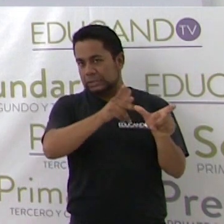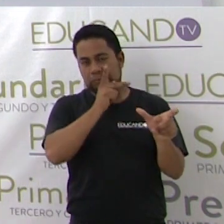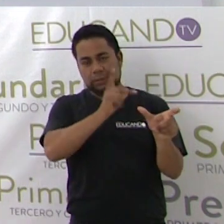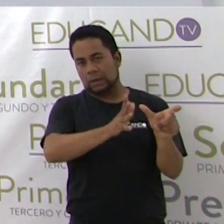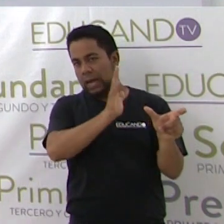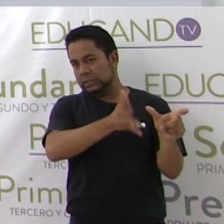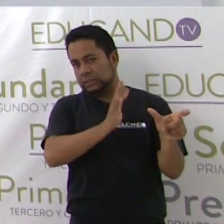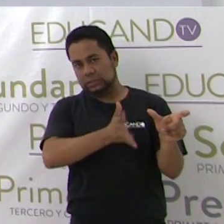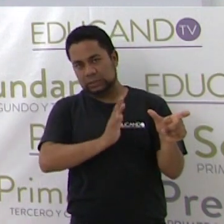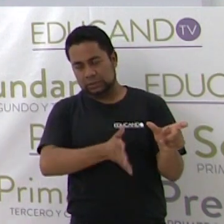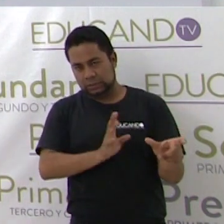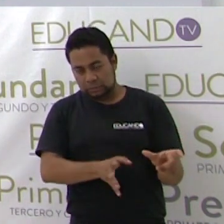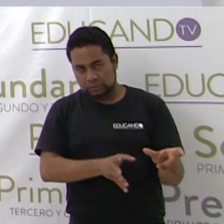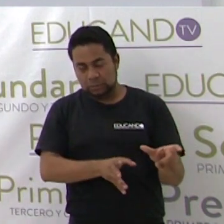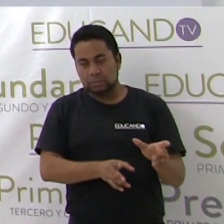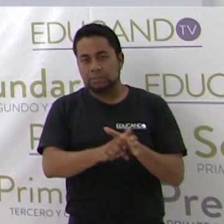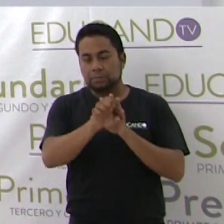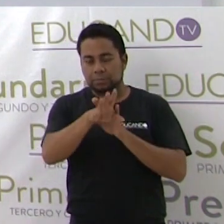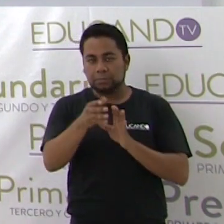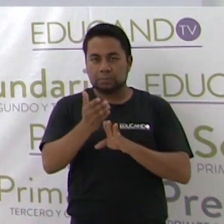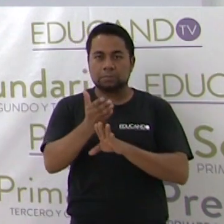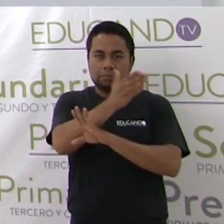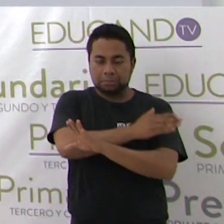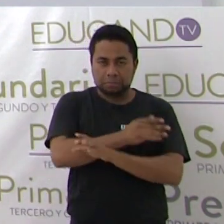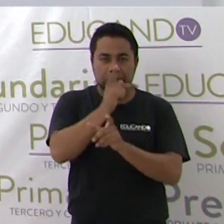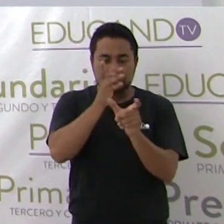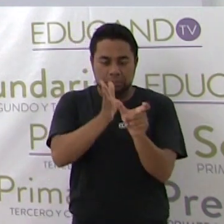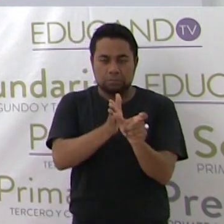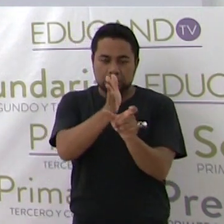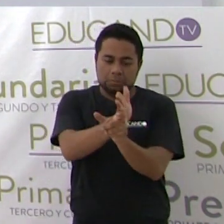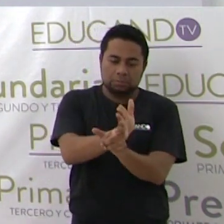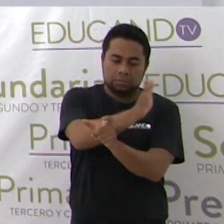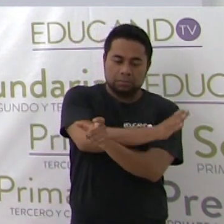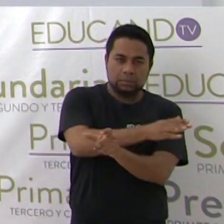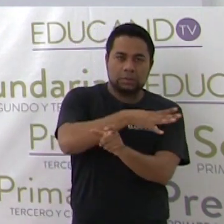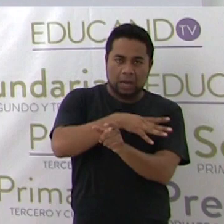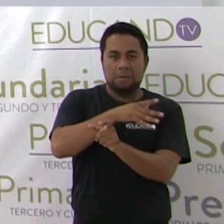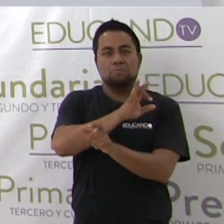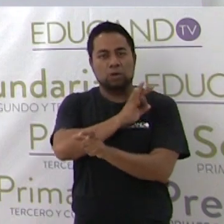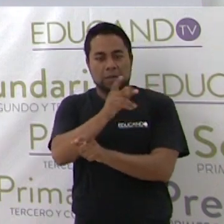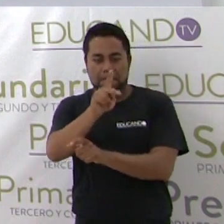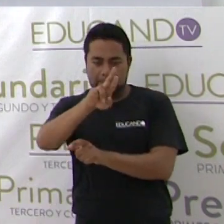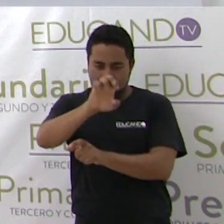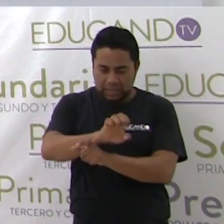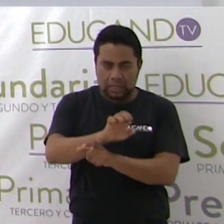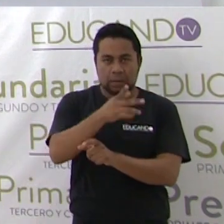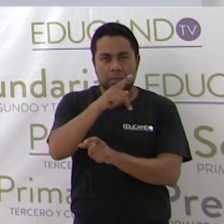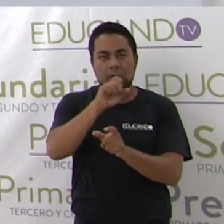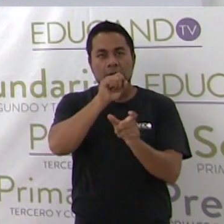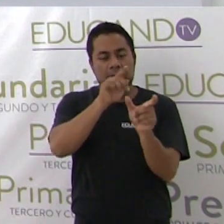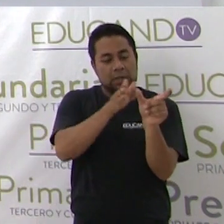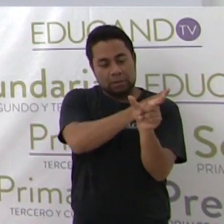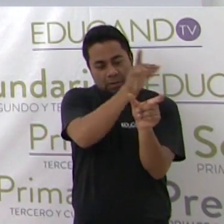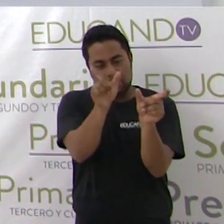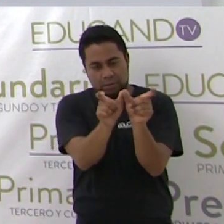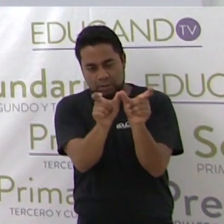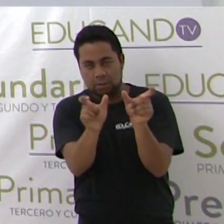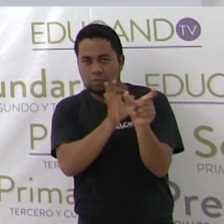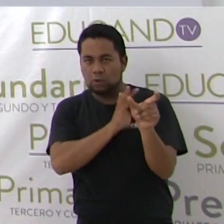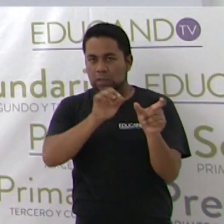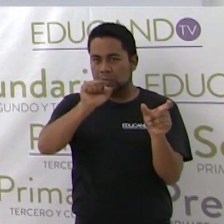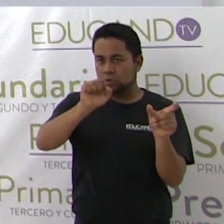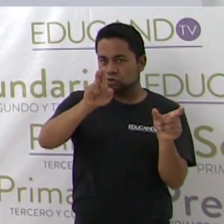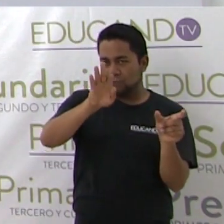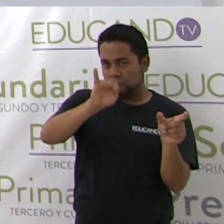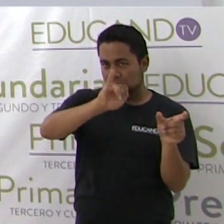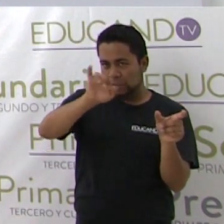nunca. Y antes de la raíz recuerda que tiene un prefijo, pero también delante de la raíz puede tener un